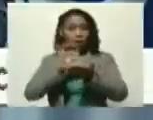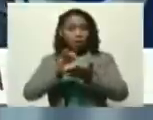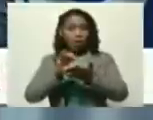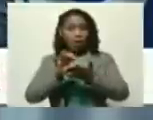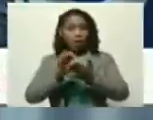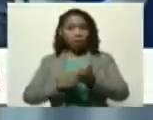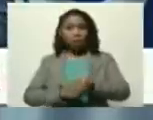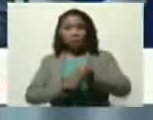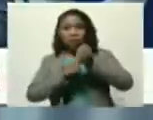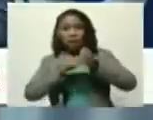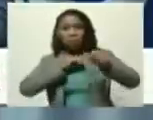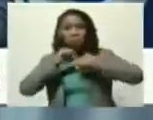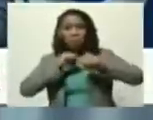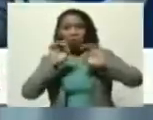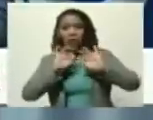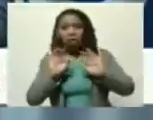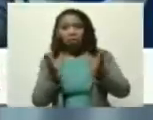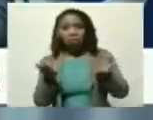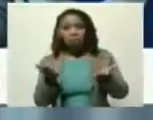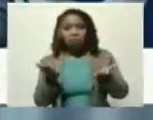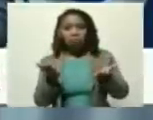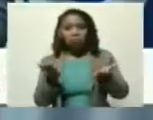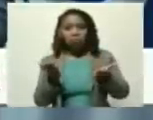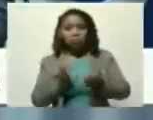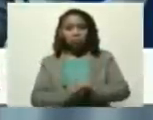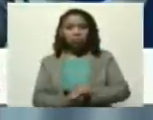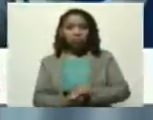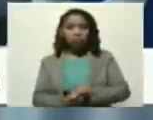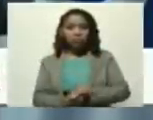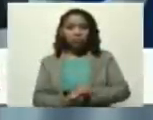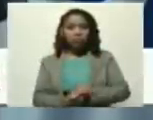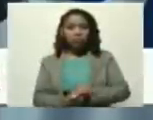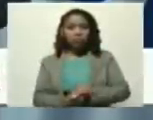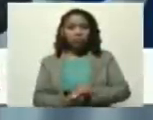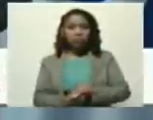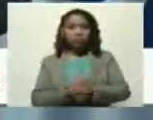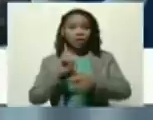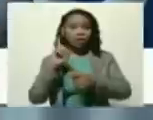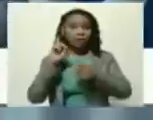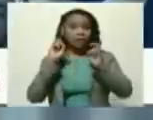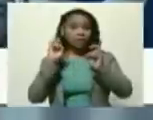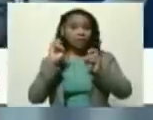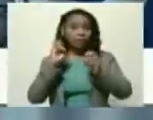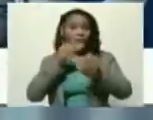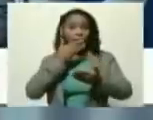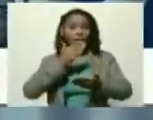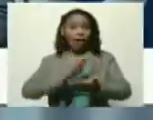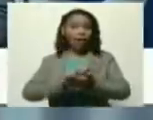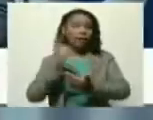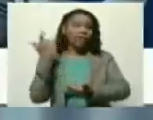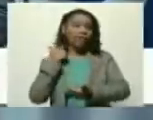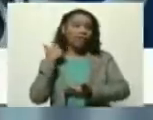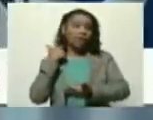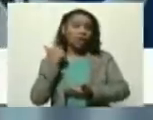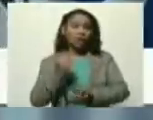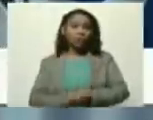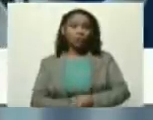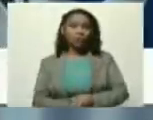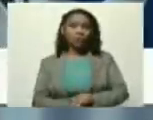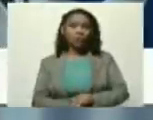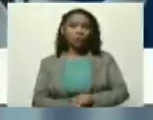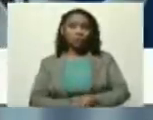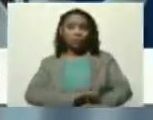de movilización, con circulares de Corpoex ya vencidas, que